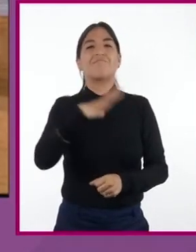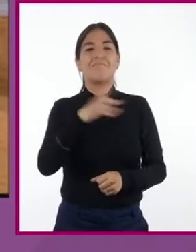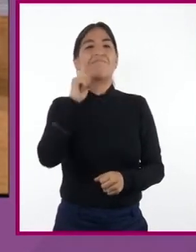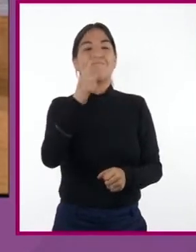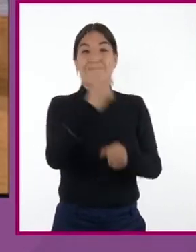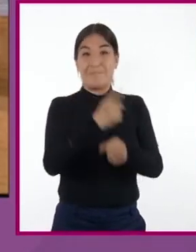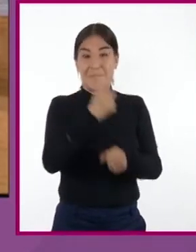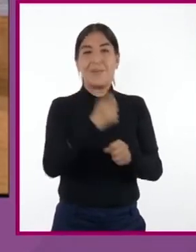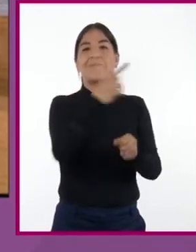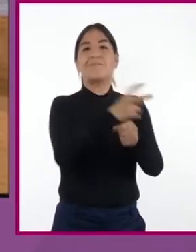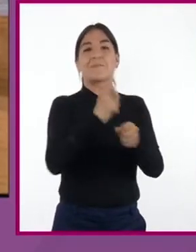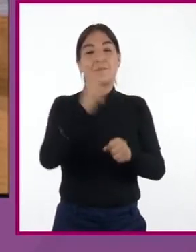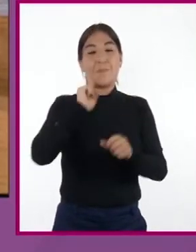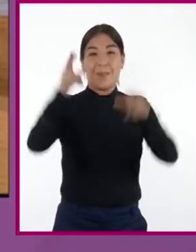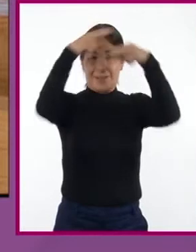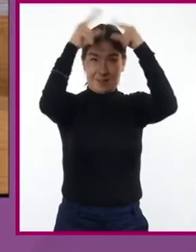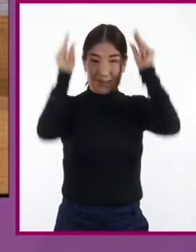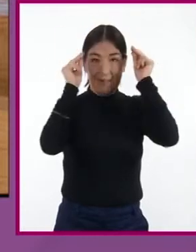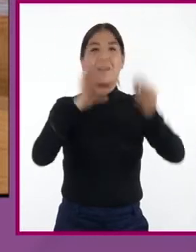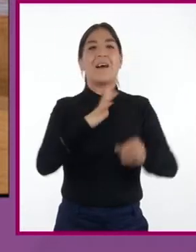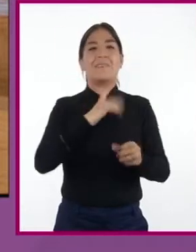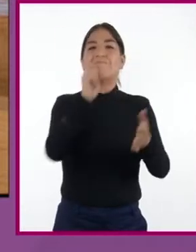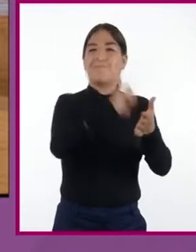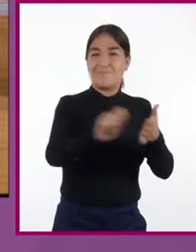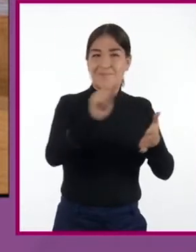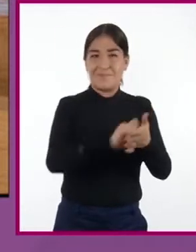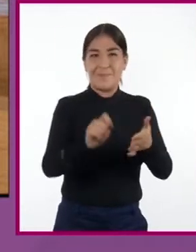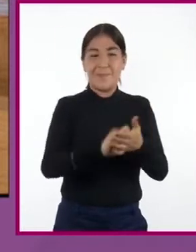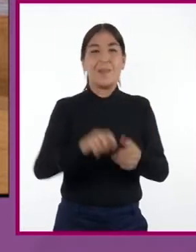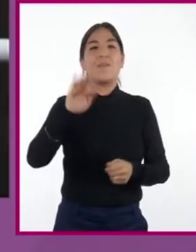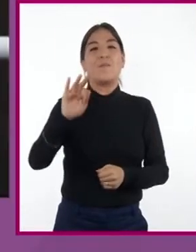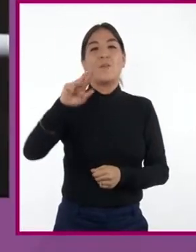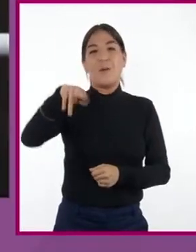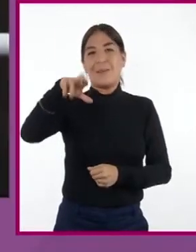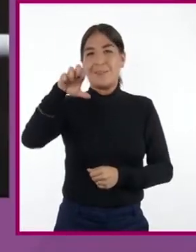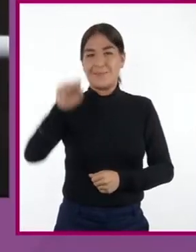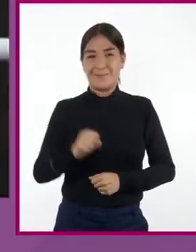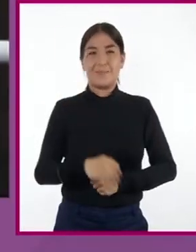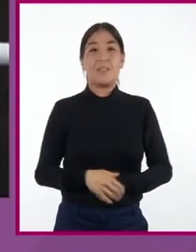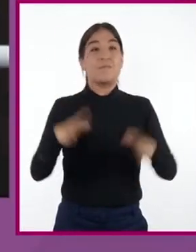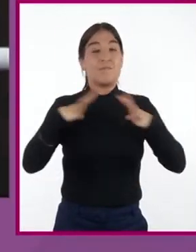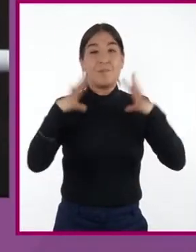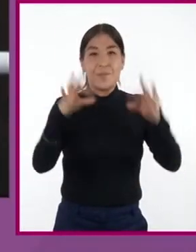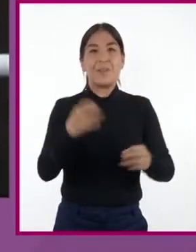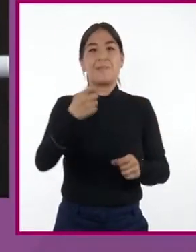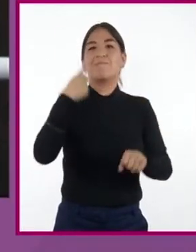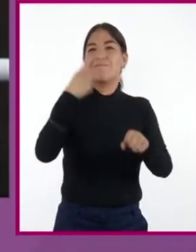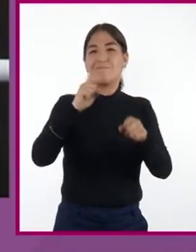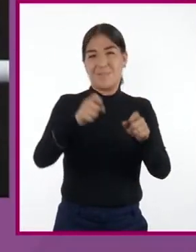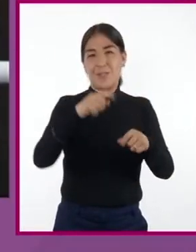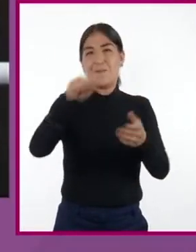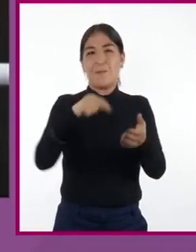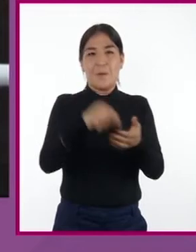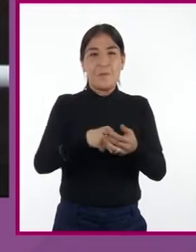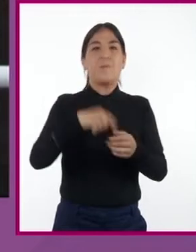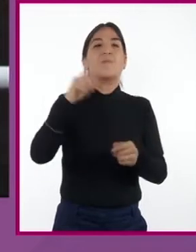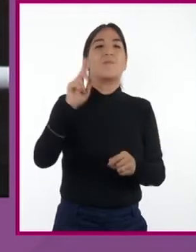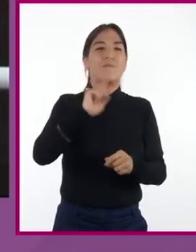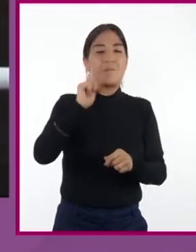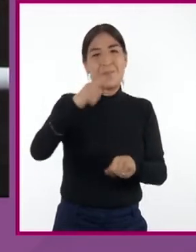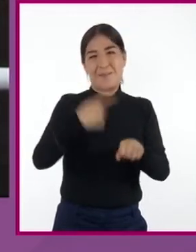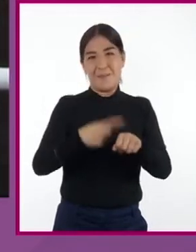primera invitada a la enfermera, estadista y escritora Florence Nightingale, fundadora de la enfermería moderna y creadora